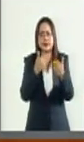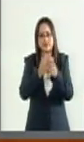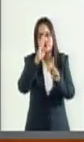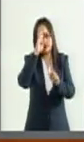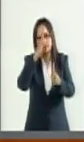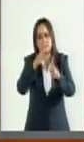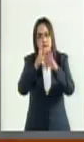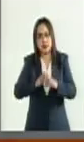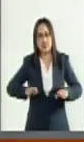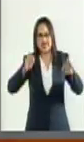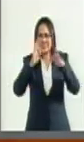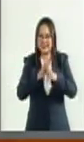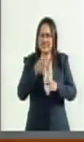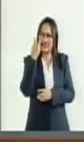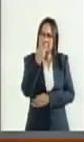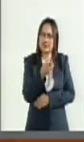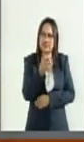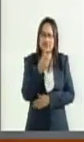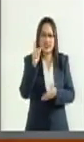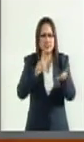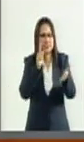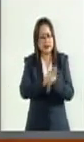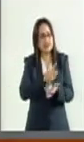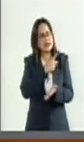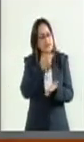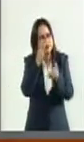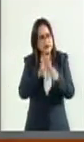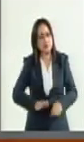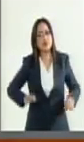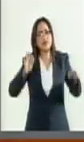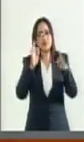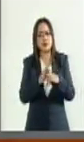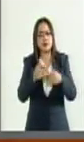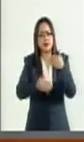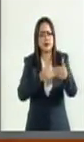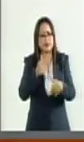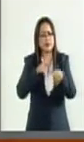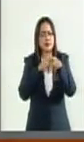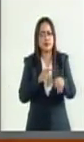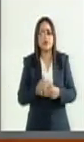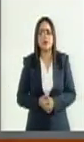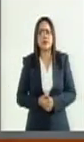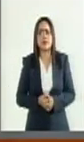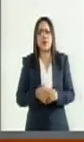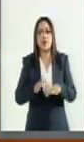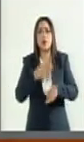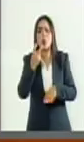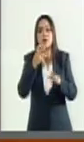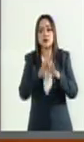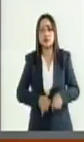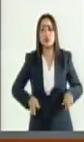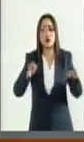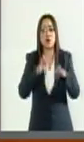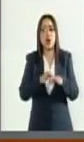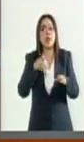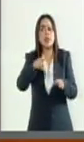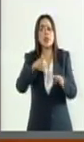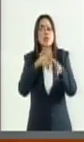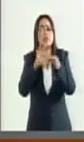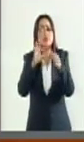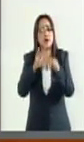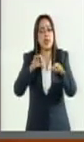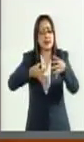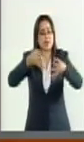destacar de manera preponderante esta reforma. Por lo tanto, es importante señalar que en el caso de los